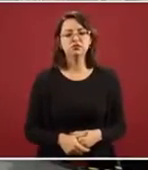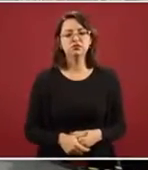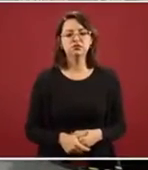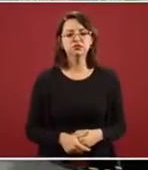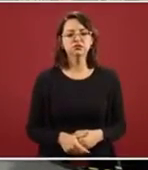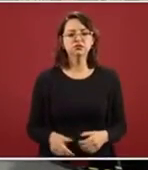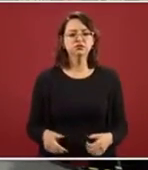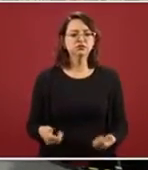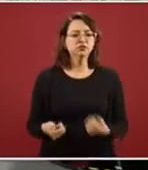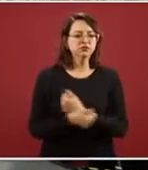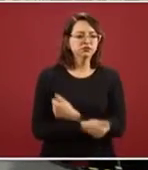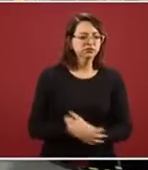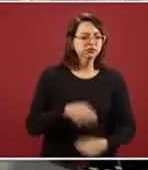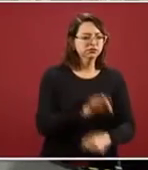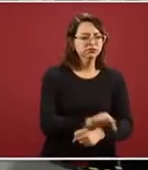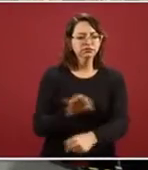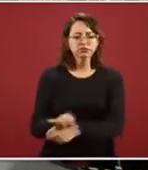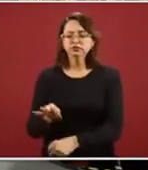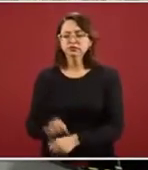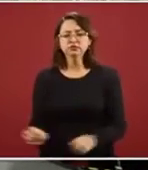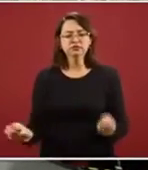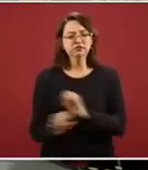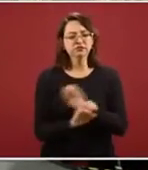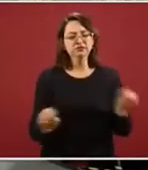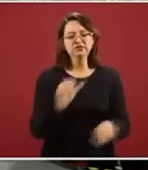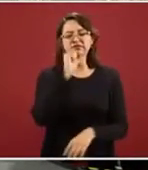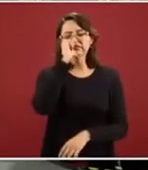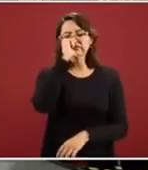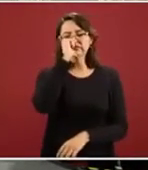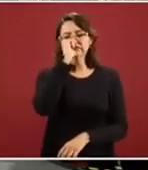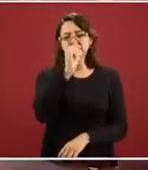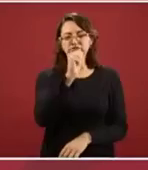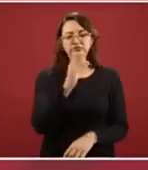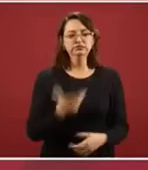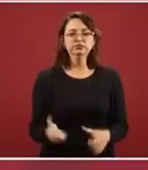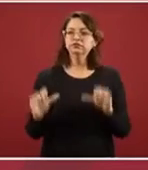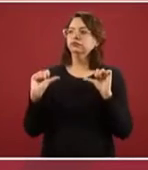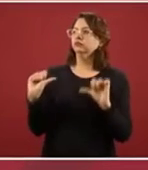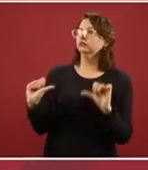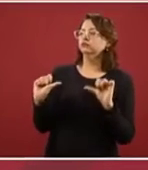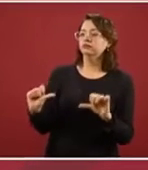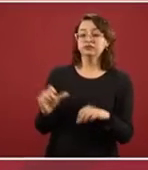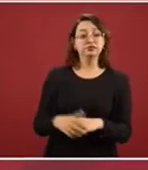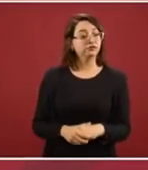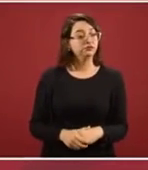nadie, no hay impunidad.